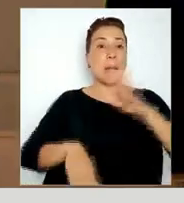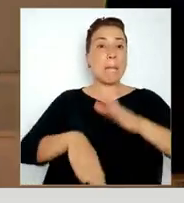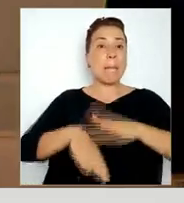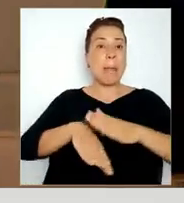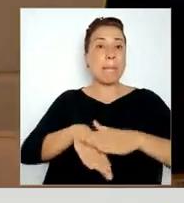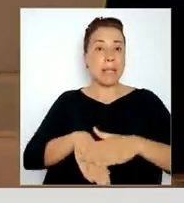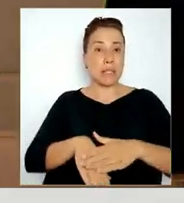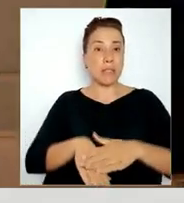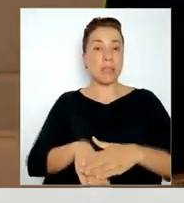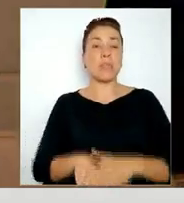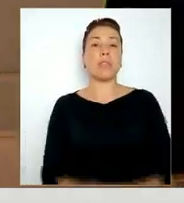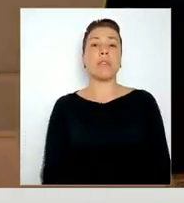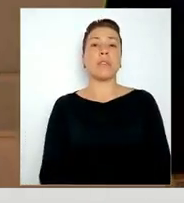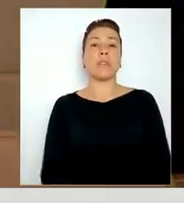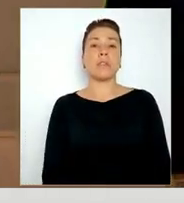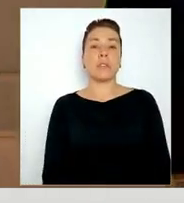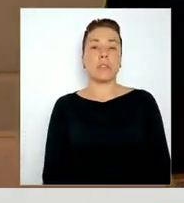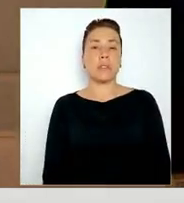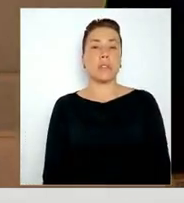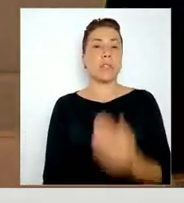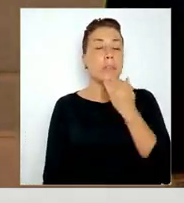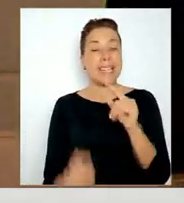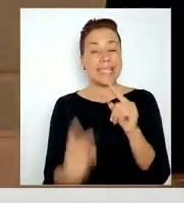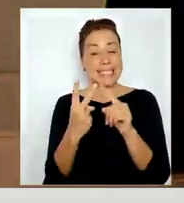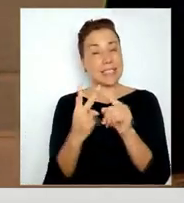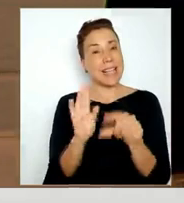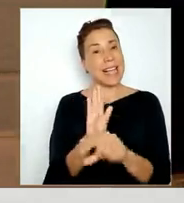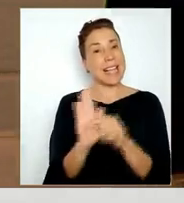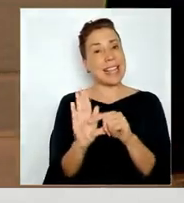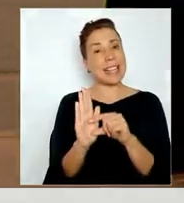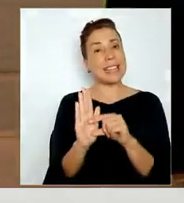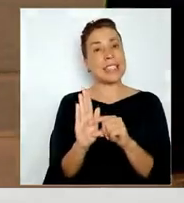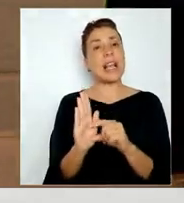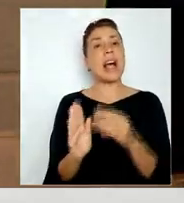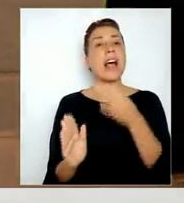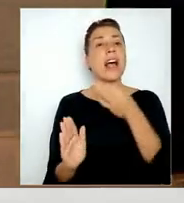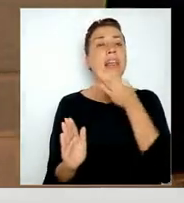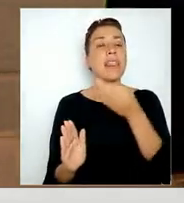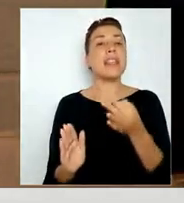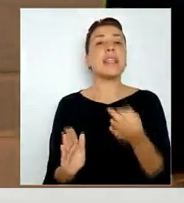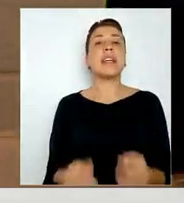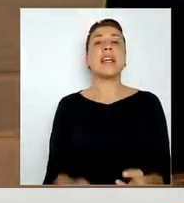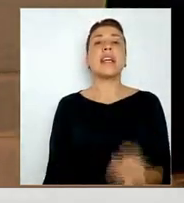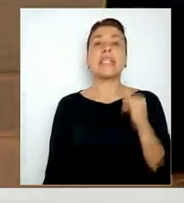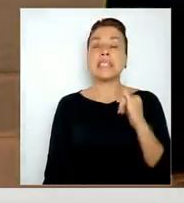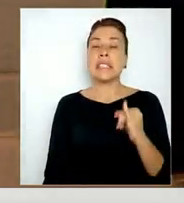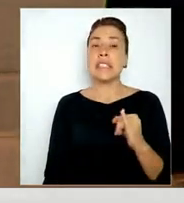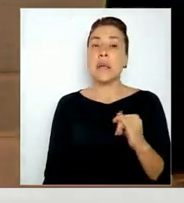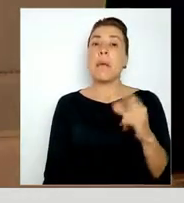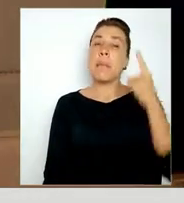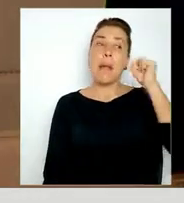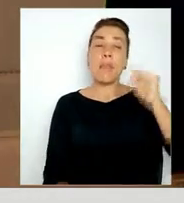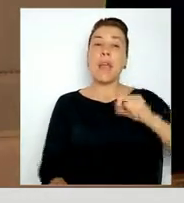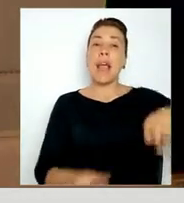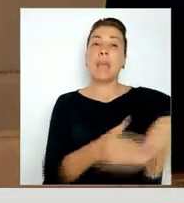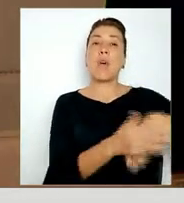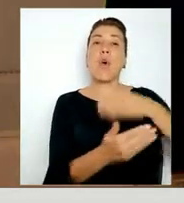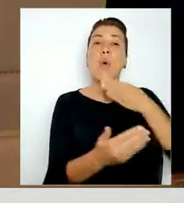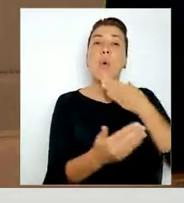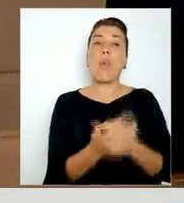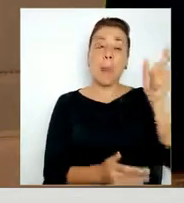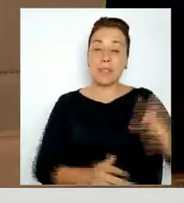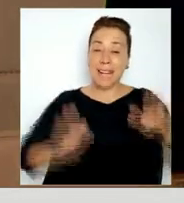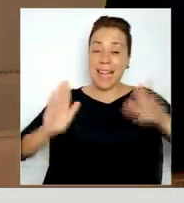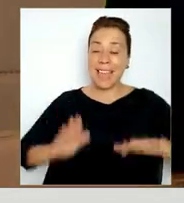solamente eso había una segunda indicación que decía también que se considerará siempre caso calificado para la expulsión el hecho de estar ilegalmente en el país